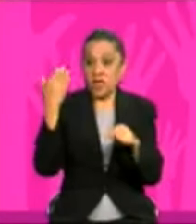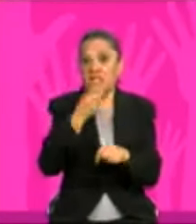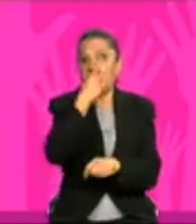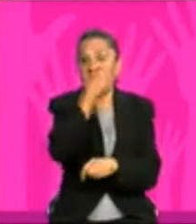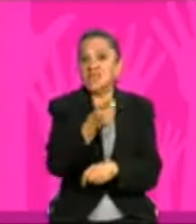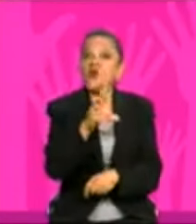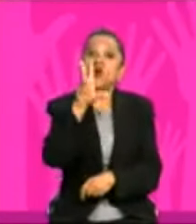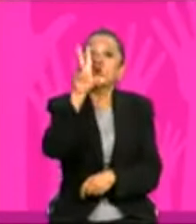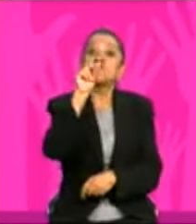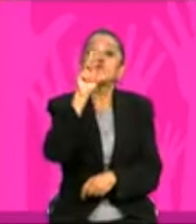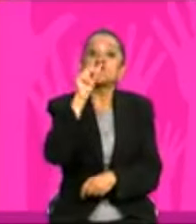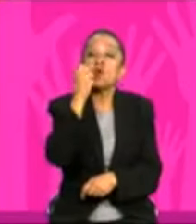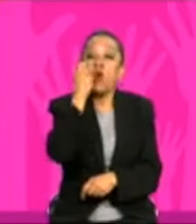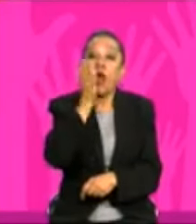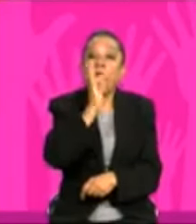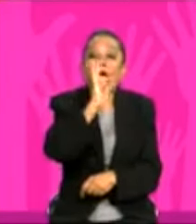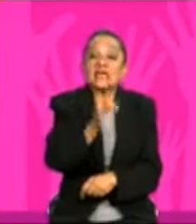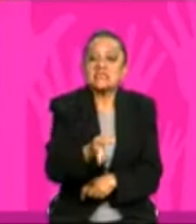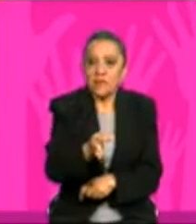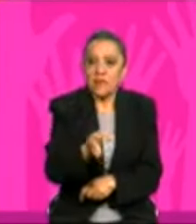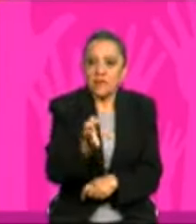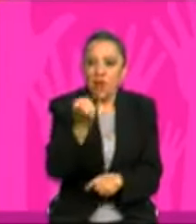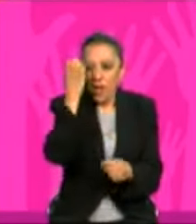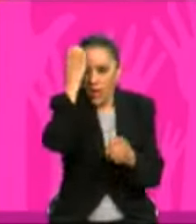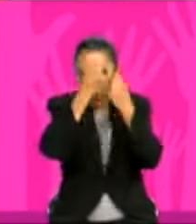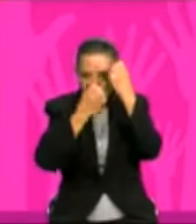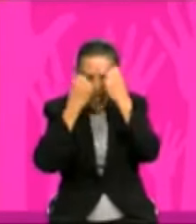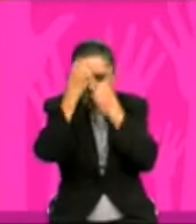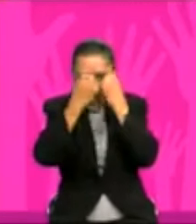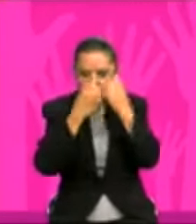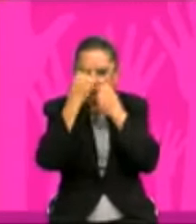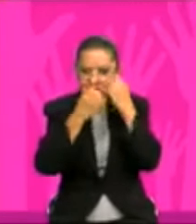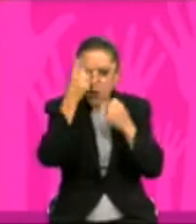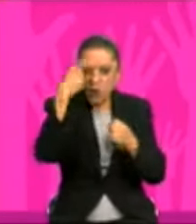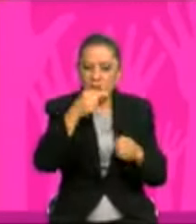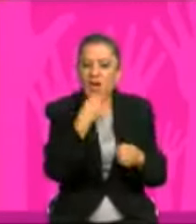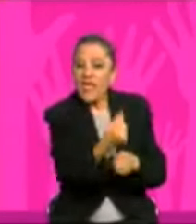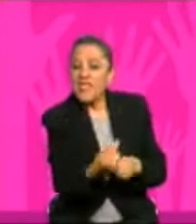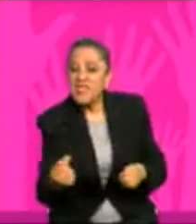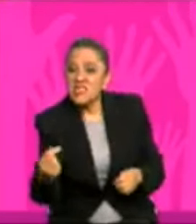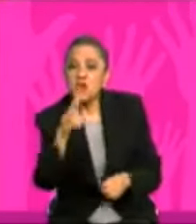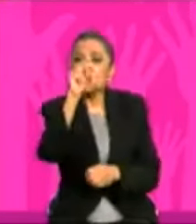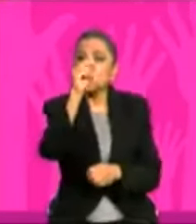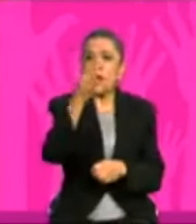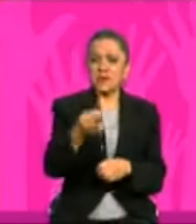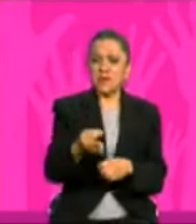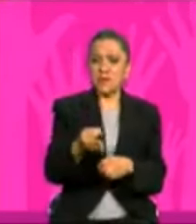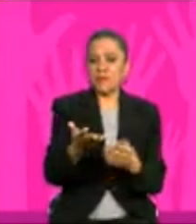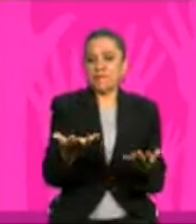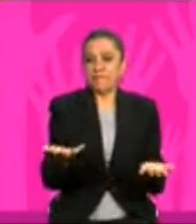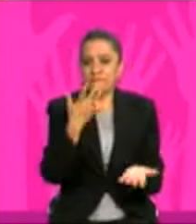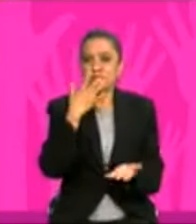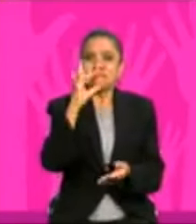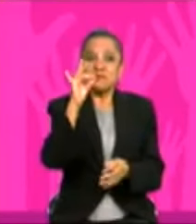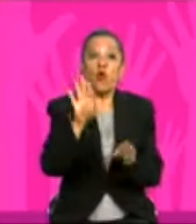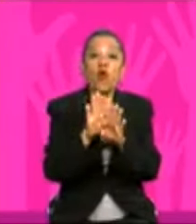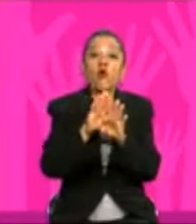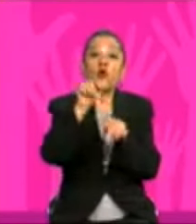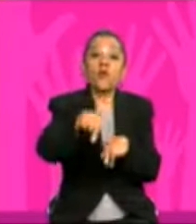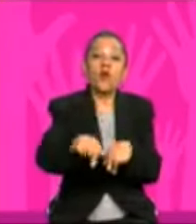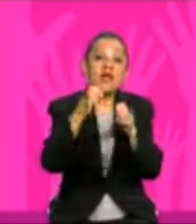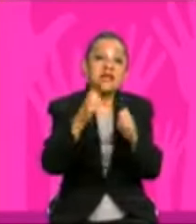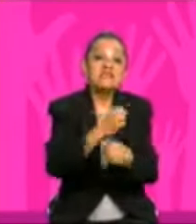la prueba PISA, que evalúa el desempeño de los niños. Así que simplemente dejamos de tener información de cómo vamos.